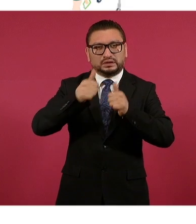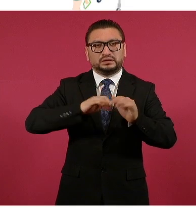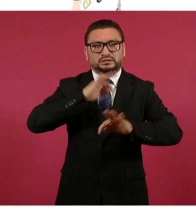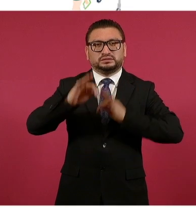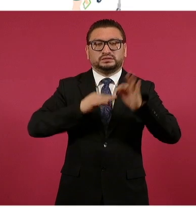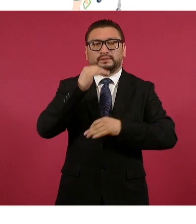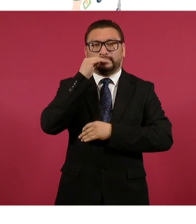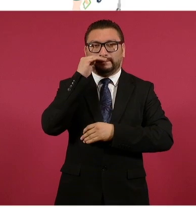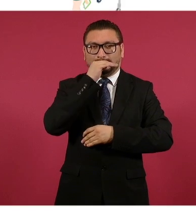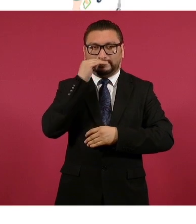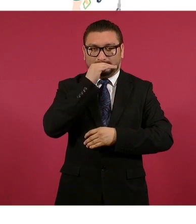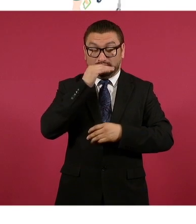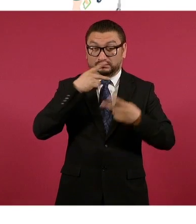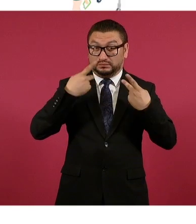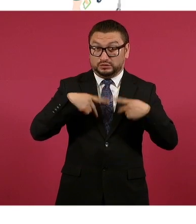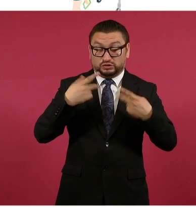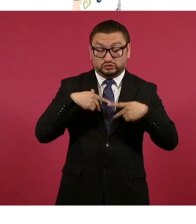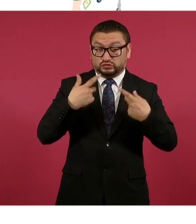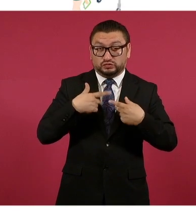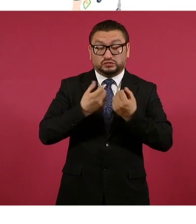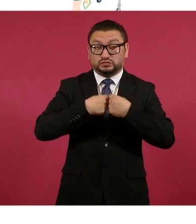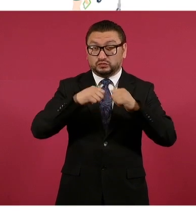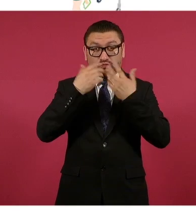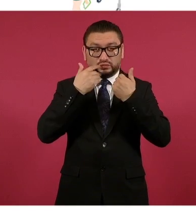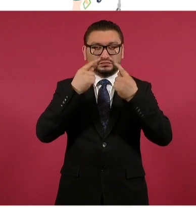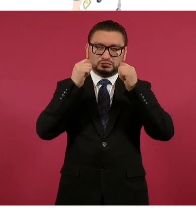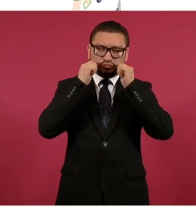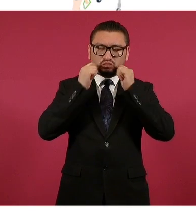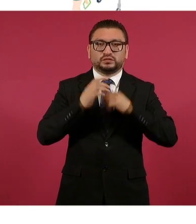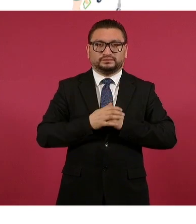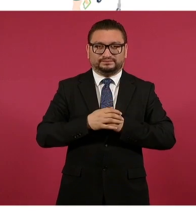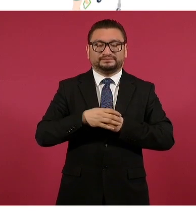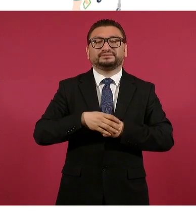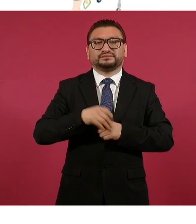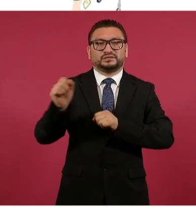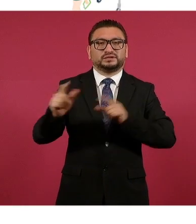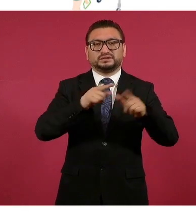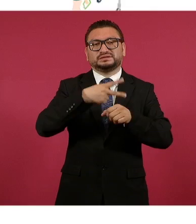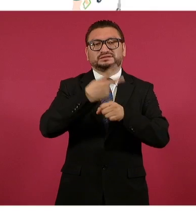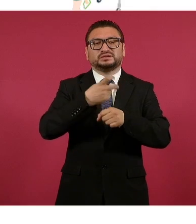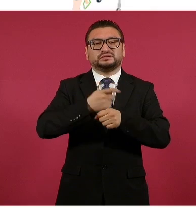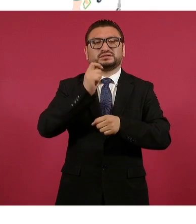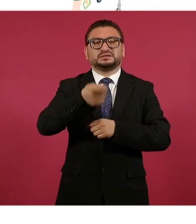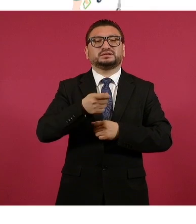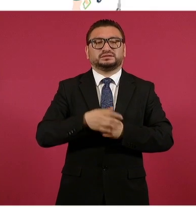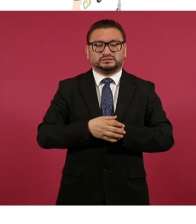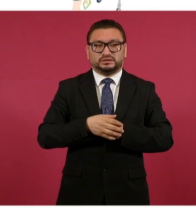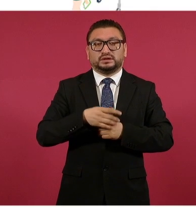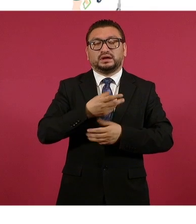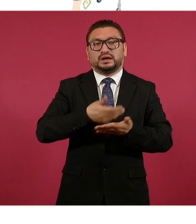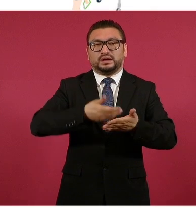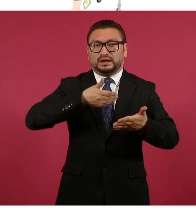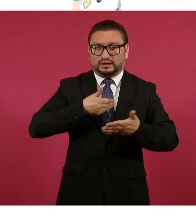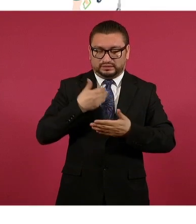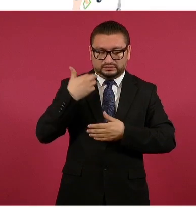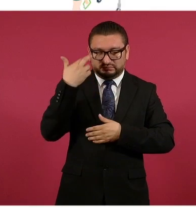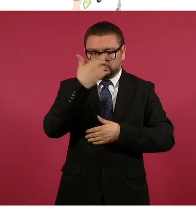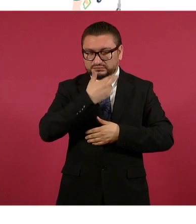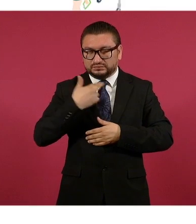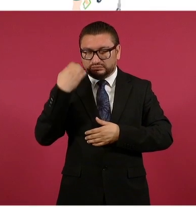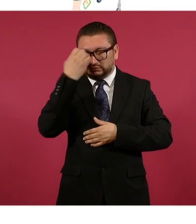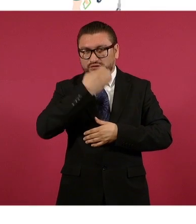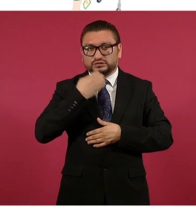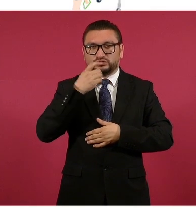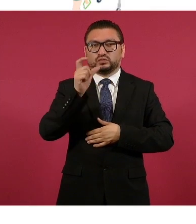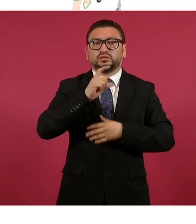población sin seguridad social. En la segunda lámina, para ello se requirió un diagnóstico